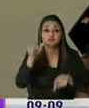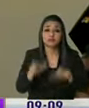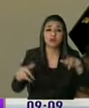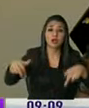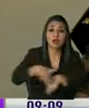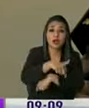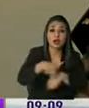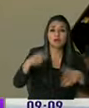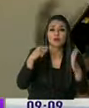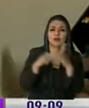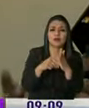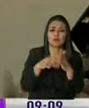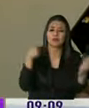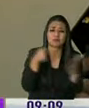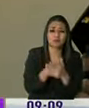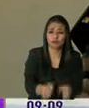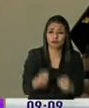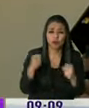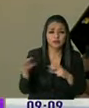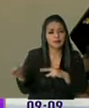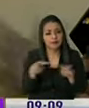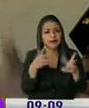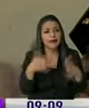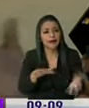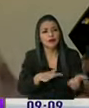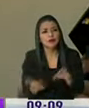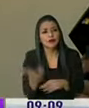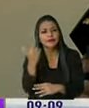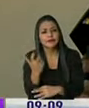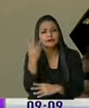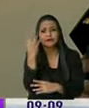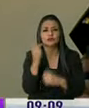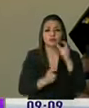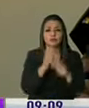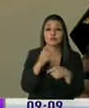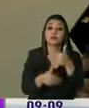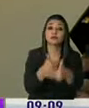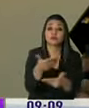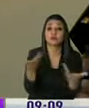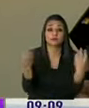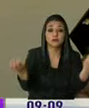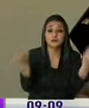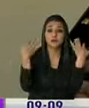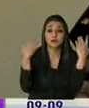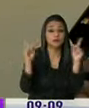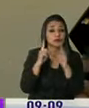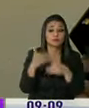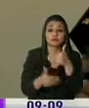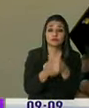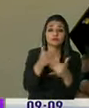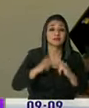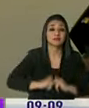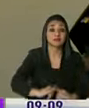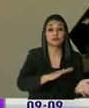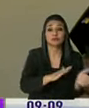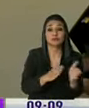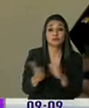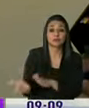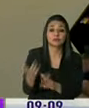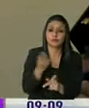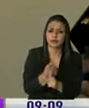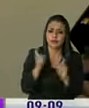cuando hay un fuerte accidente y sí, se murieron 13, 14 personas y luego nos olvidamos y así sucesivamente, ¿no?